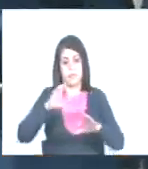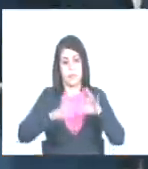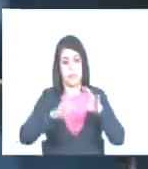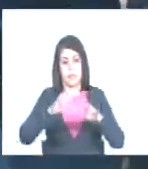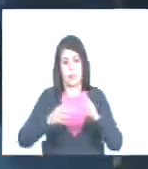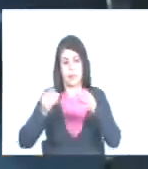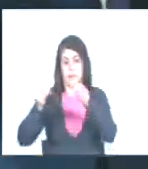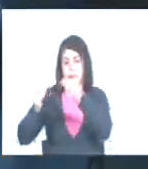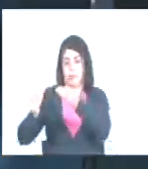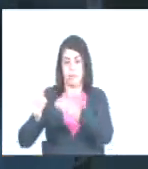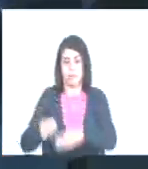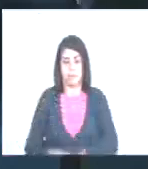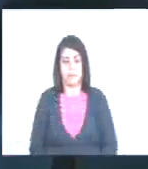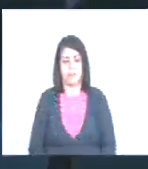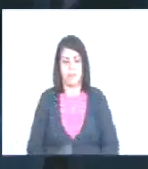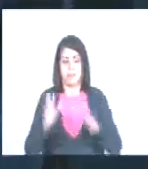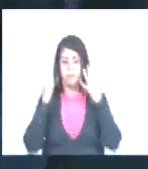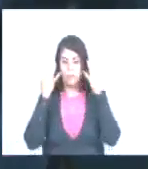secretaría.